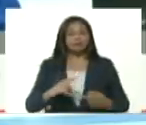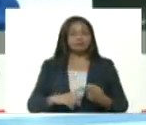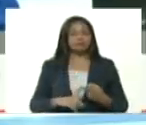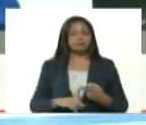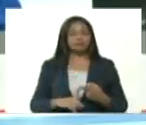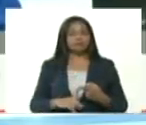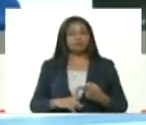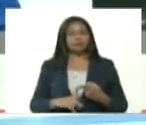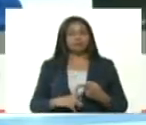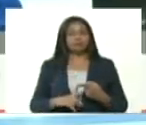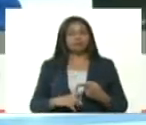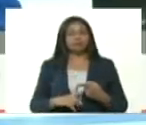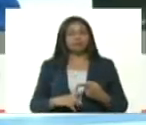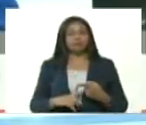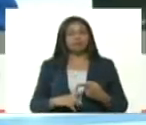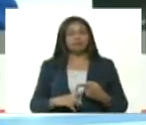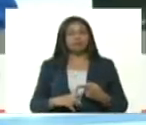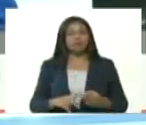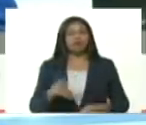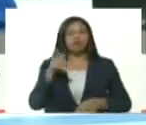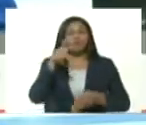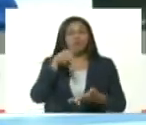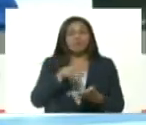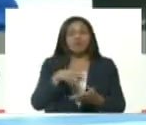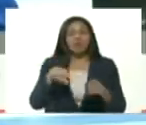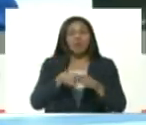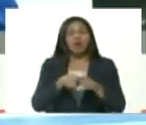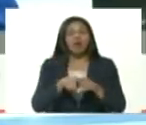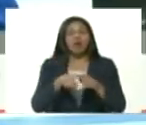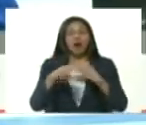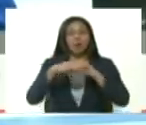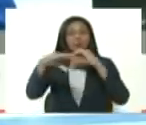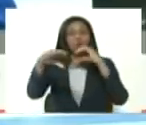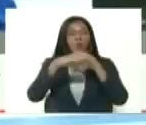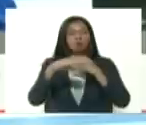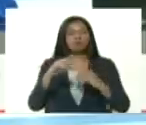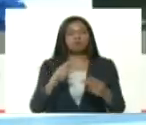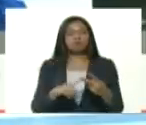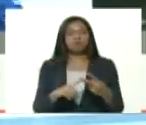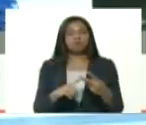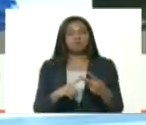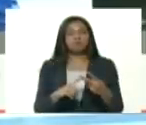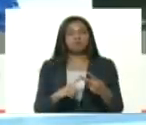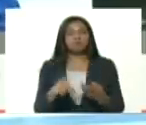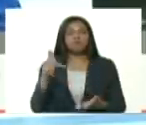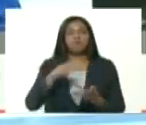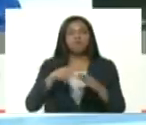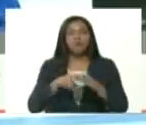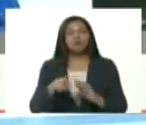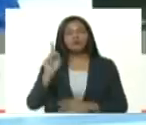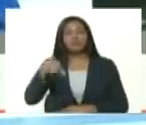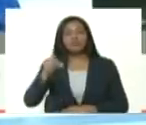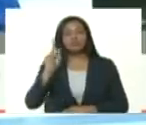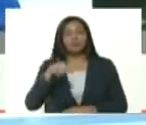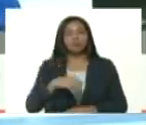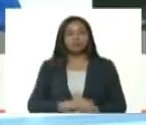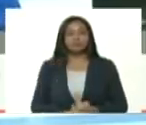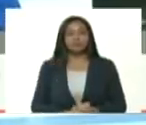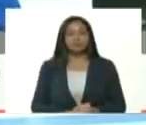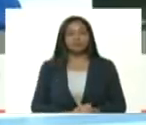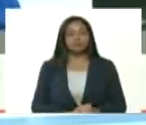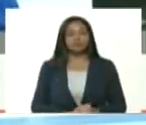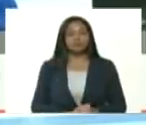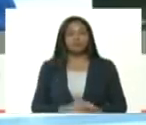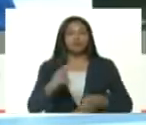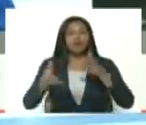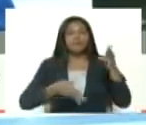para montarse en un autobús, en un carrito por puesto, para montarse en un taxi, para montarse en